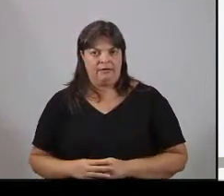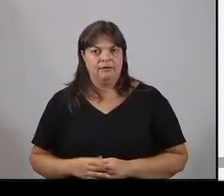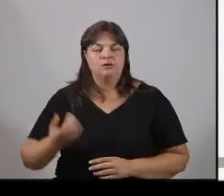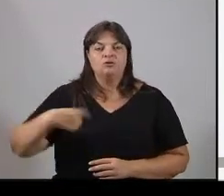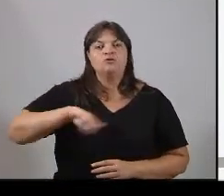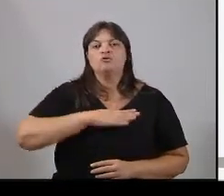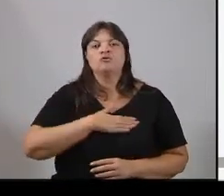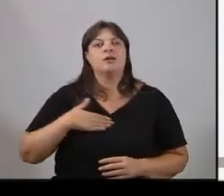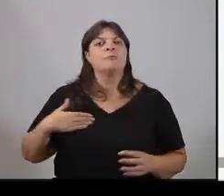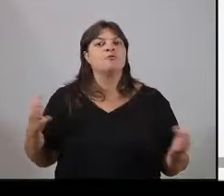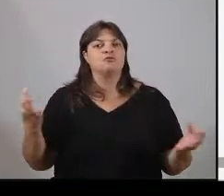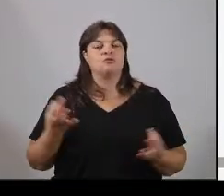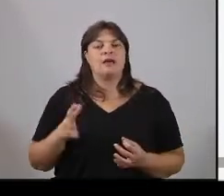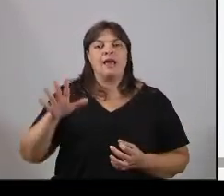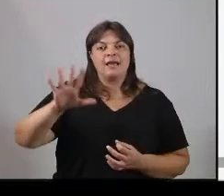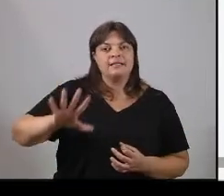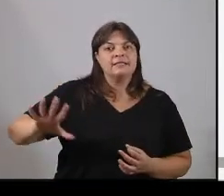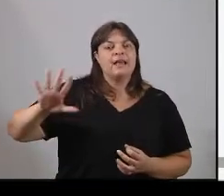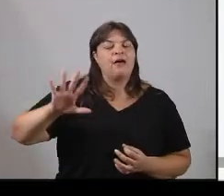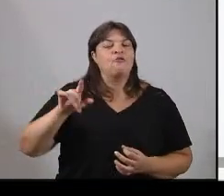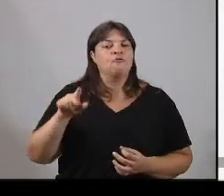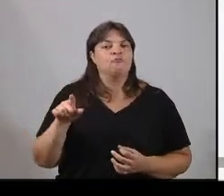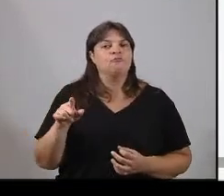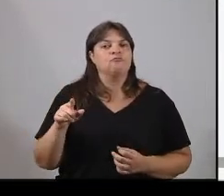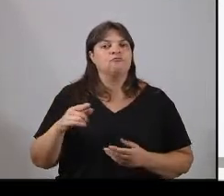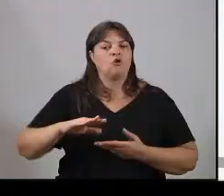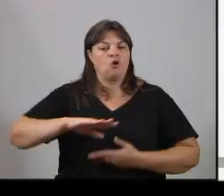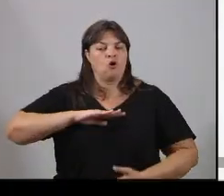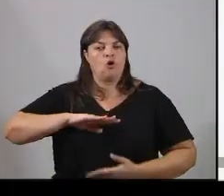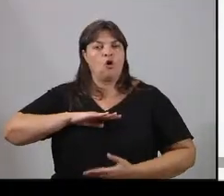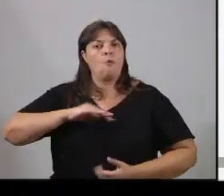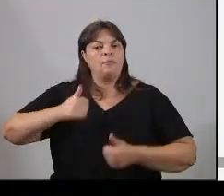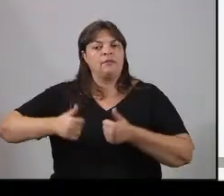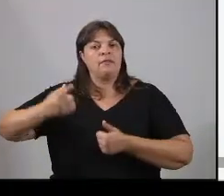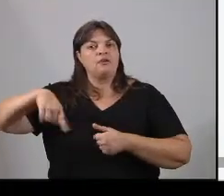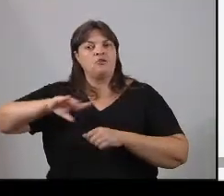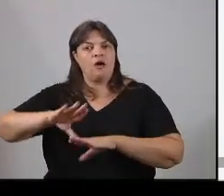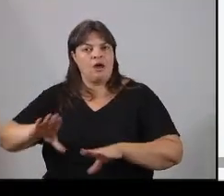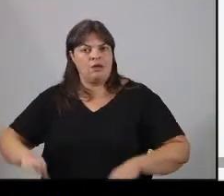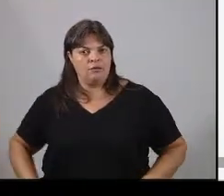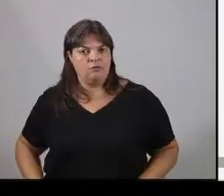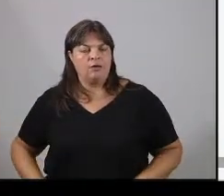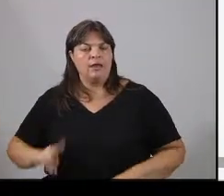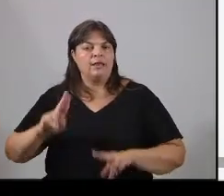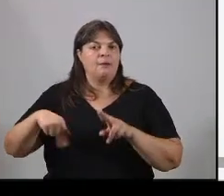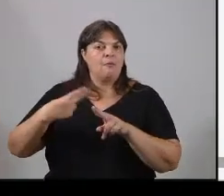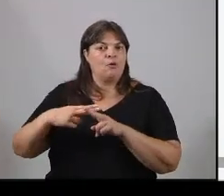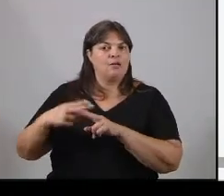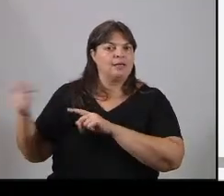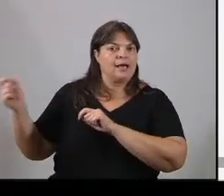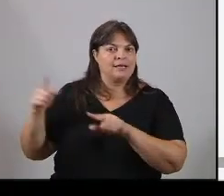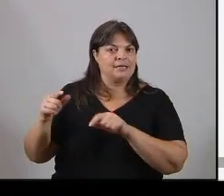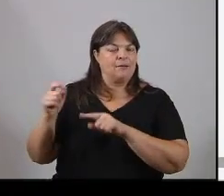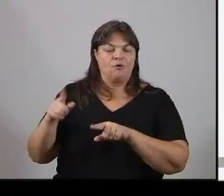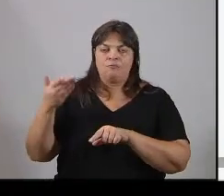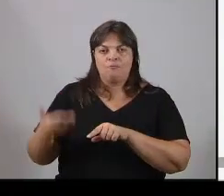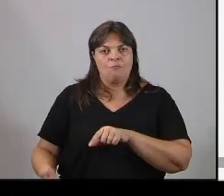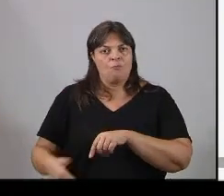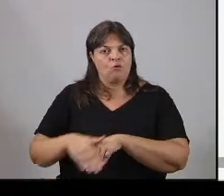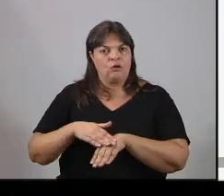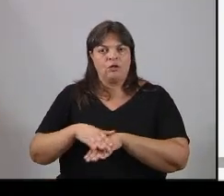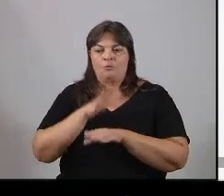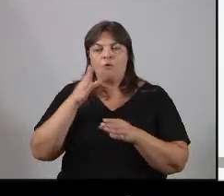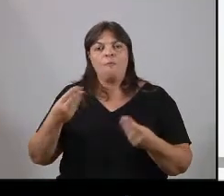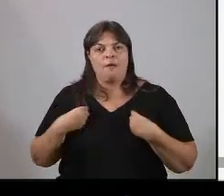el Estado se encuentre a la altura de las competencias que asume. En política migratoria es clave, están vidas en